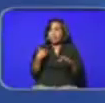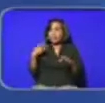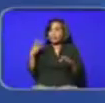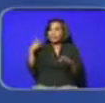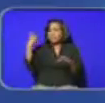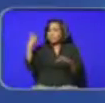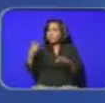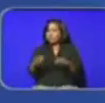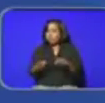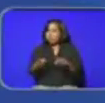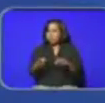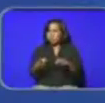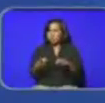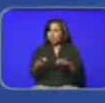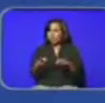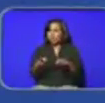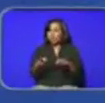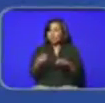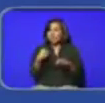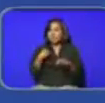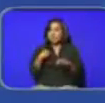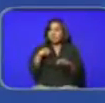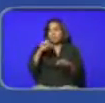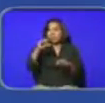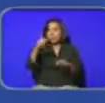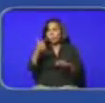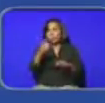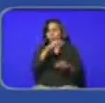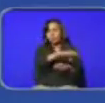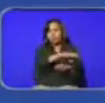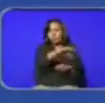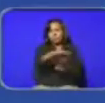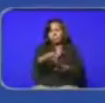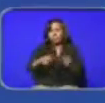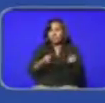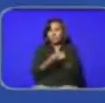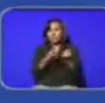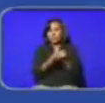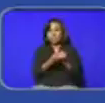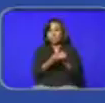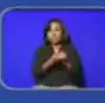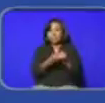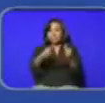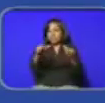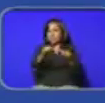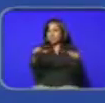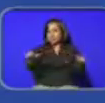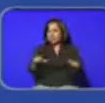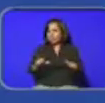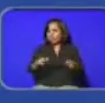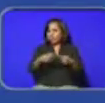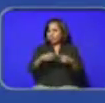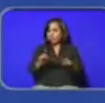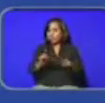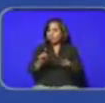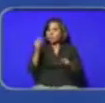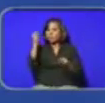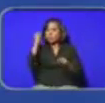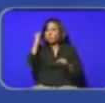ya las posiciones que apoyarían toda la parte administrativa del ICSE. Pero específicamente pensamos que van a